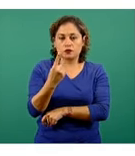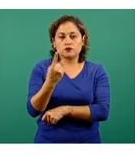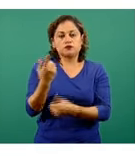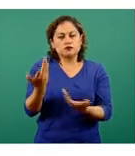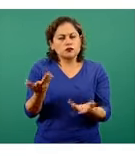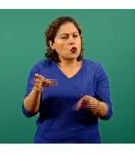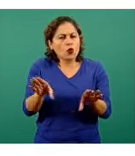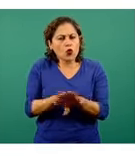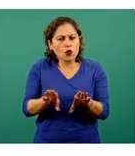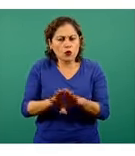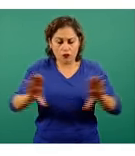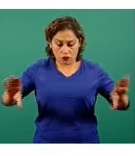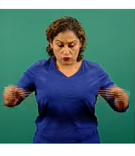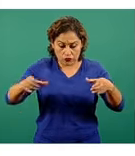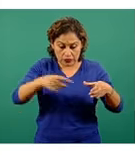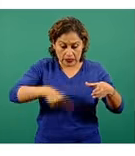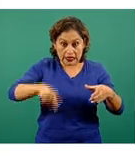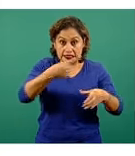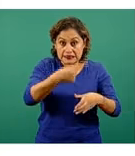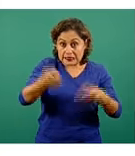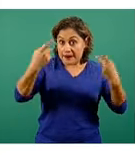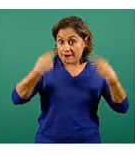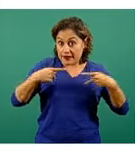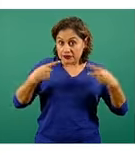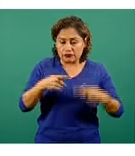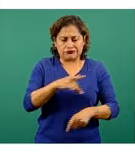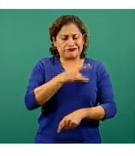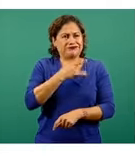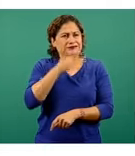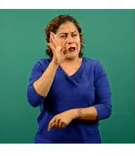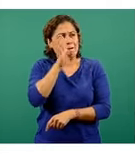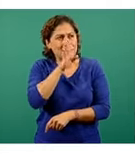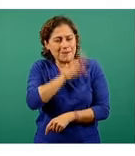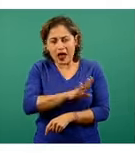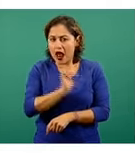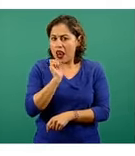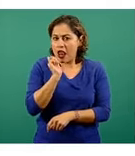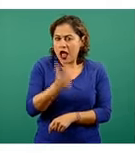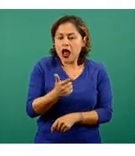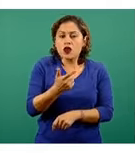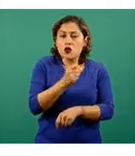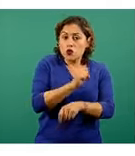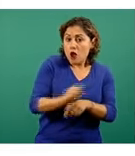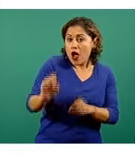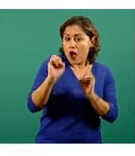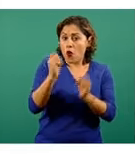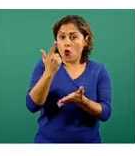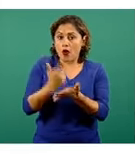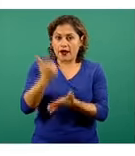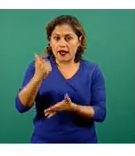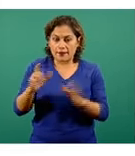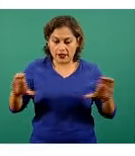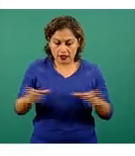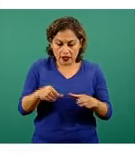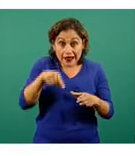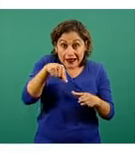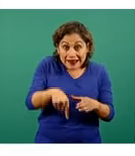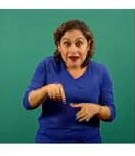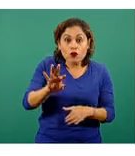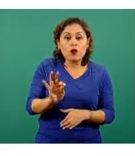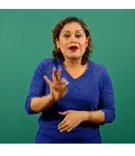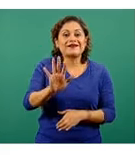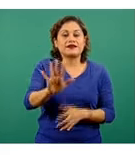están presentando signos y síntomas respiratorios leves o en su momento graves, 45 de ellas lo